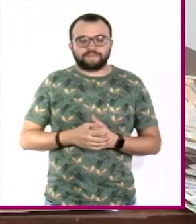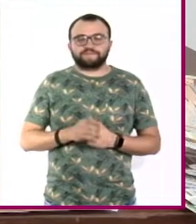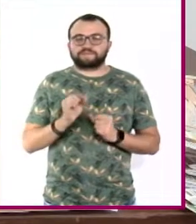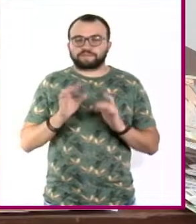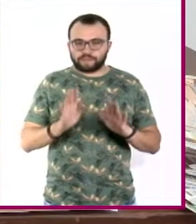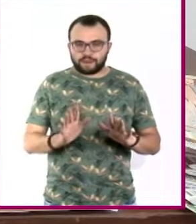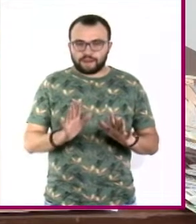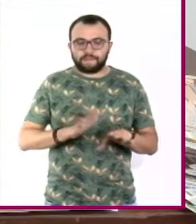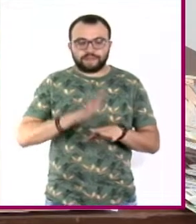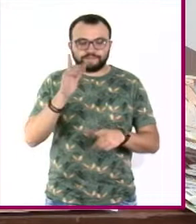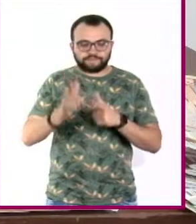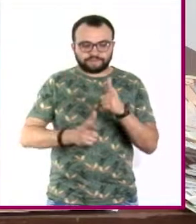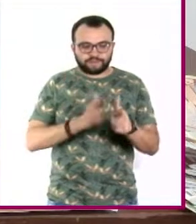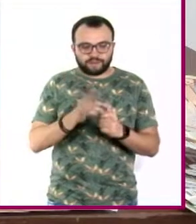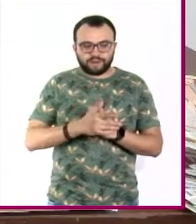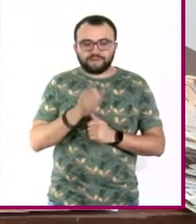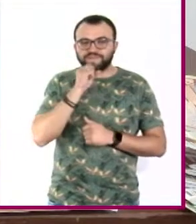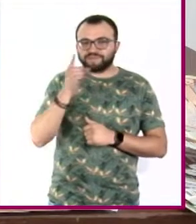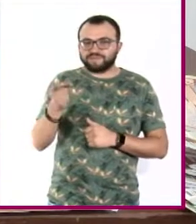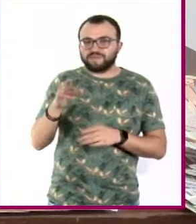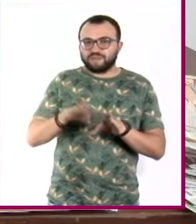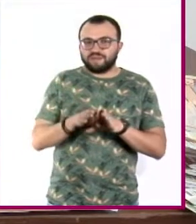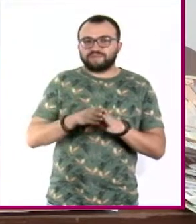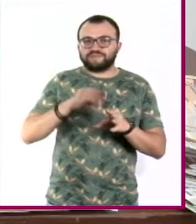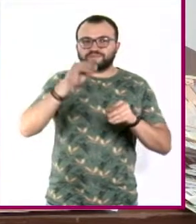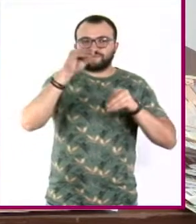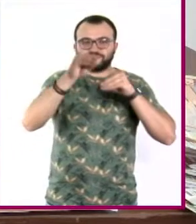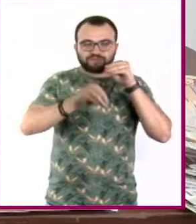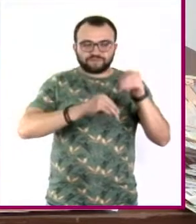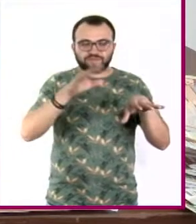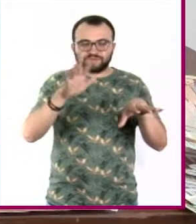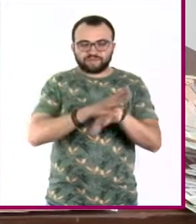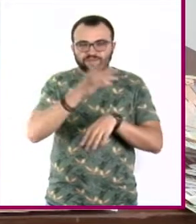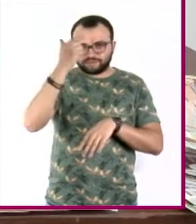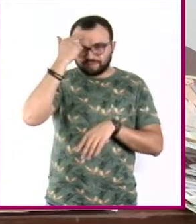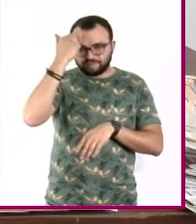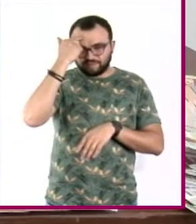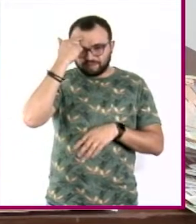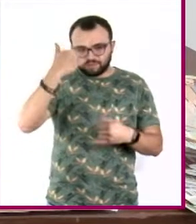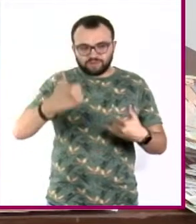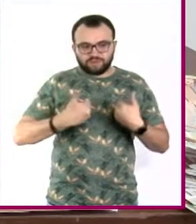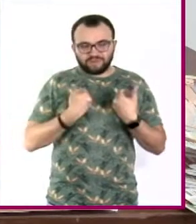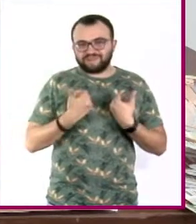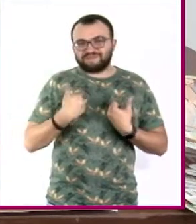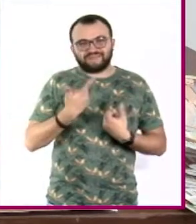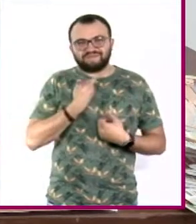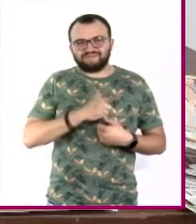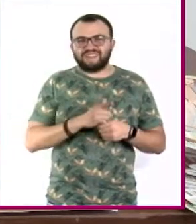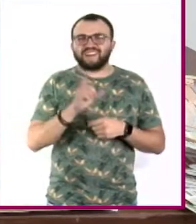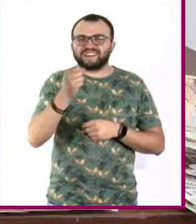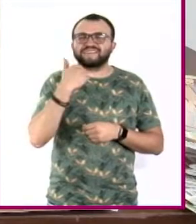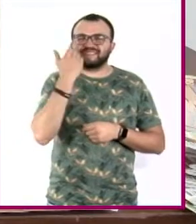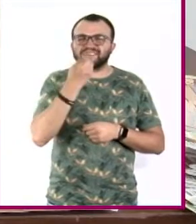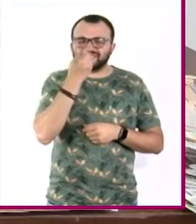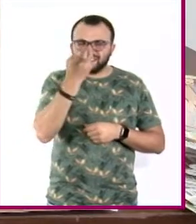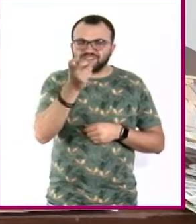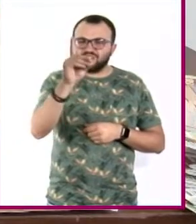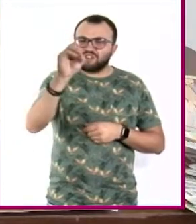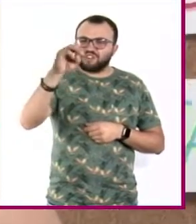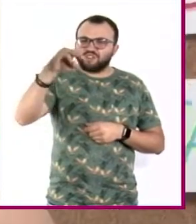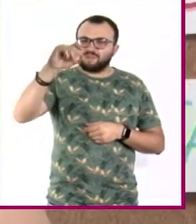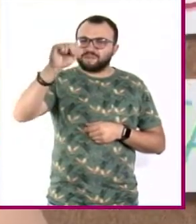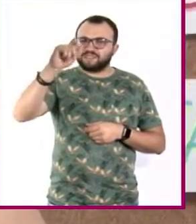despacio. Lo de la domesticación del pensamiento de los jóvenes no me gustó. ¿Qué quieren decir con la domesticación del